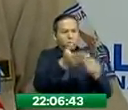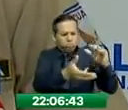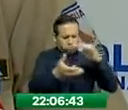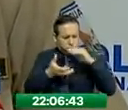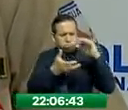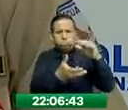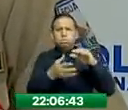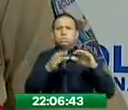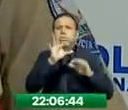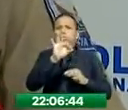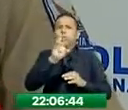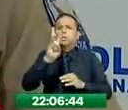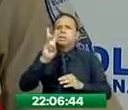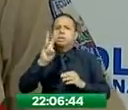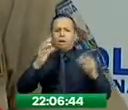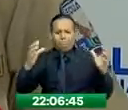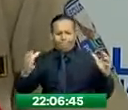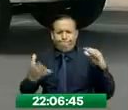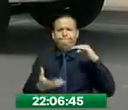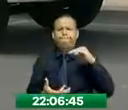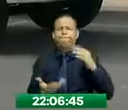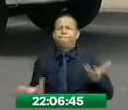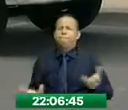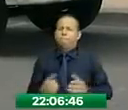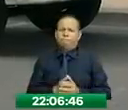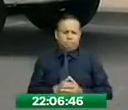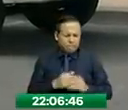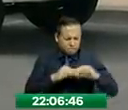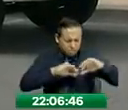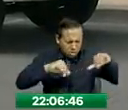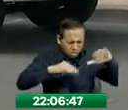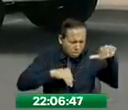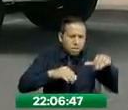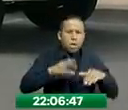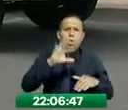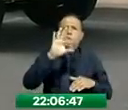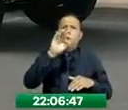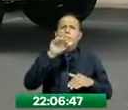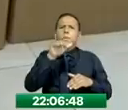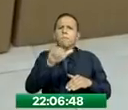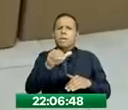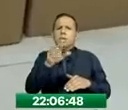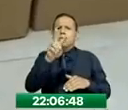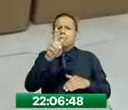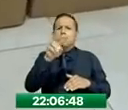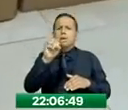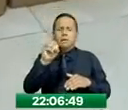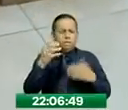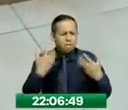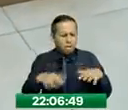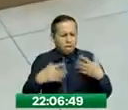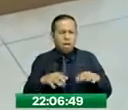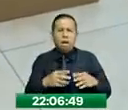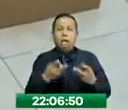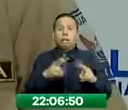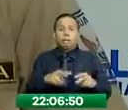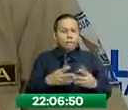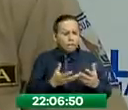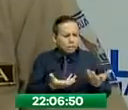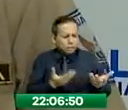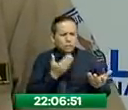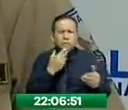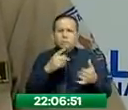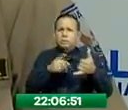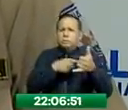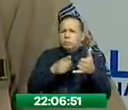96 cajas de cartón con noventa con nueve mil cuatrocientos veinte pruebas de kobe con arma de fuego diez terminales móviles diez